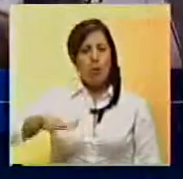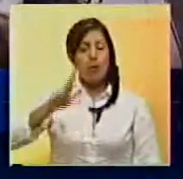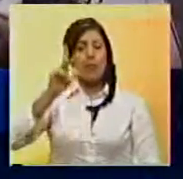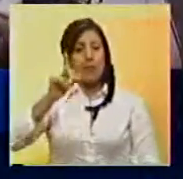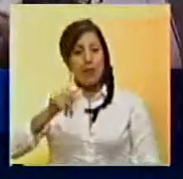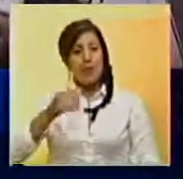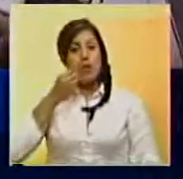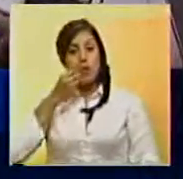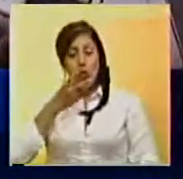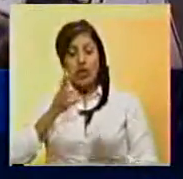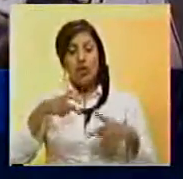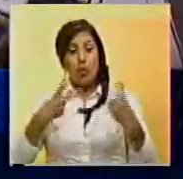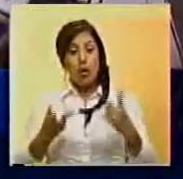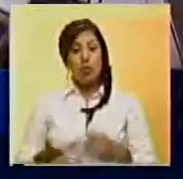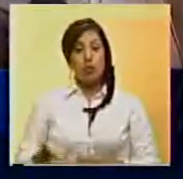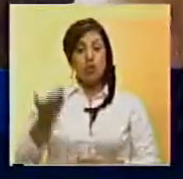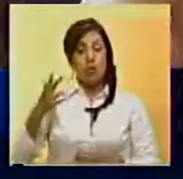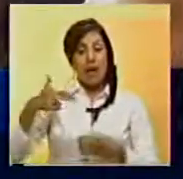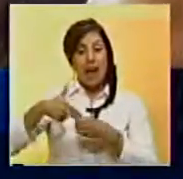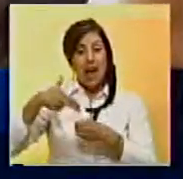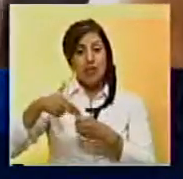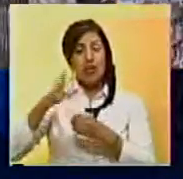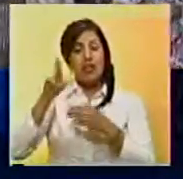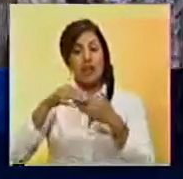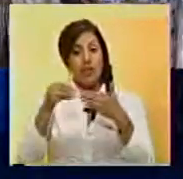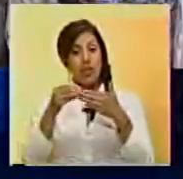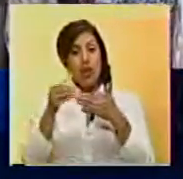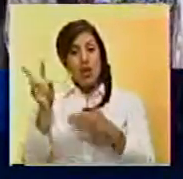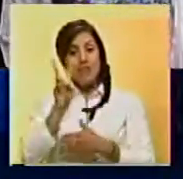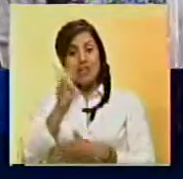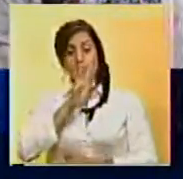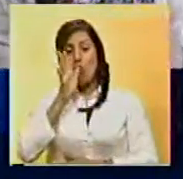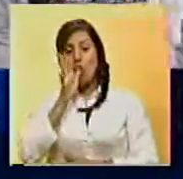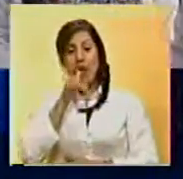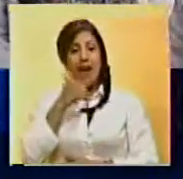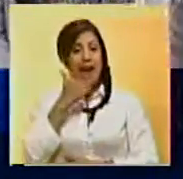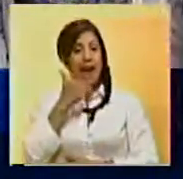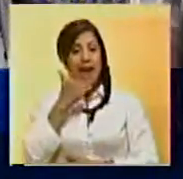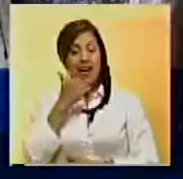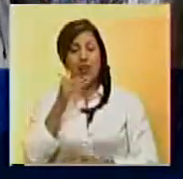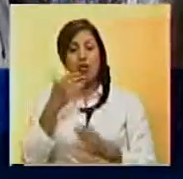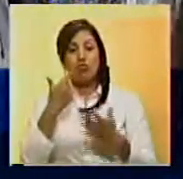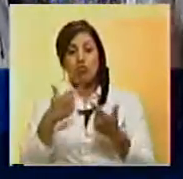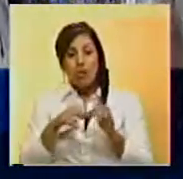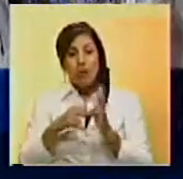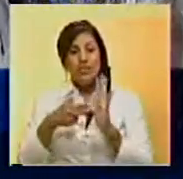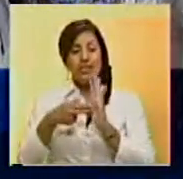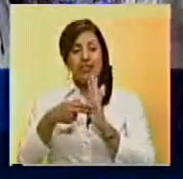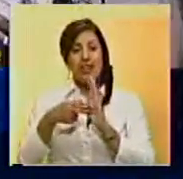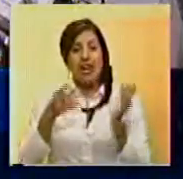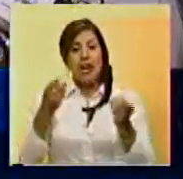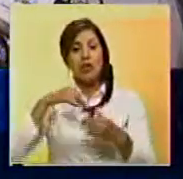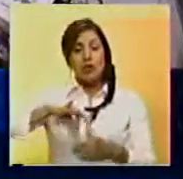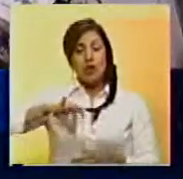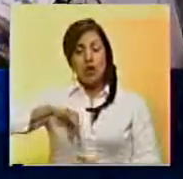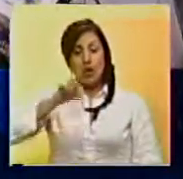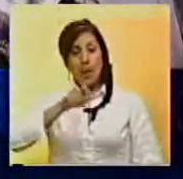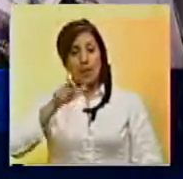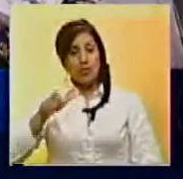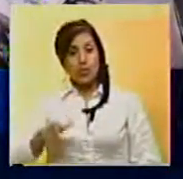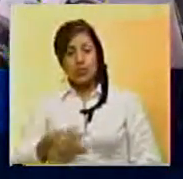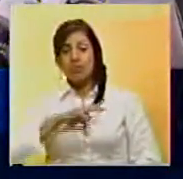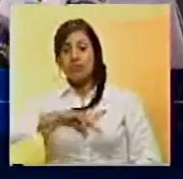Asimismo, señaló que el nuevo aumento de la gasolina y el dólar venezolano no tendrá ninguna repercusión significativa en el salario de los